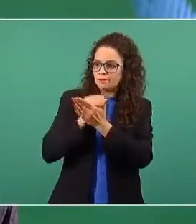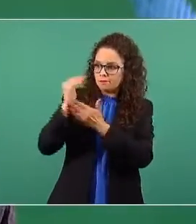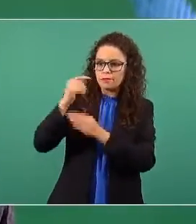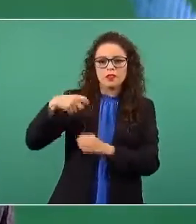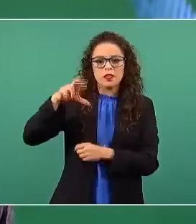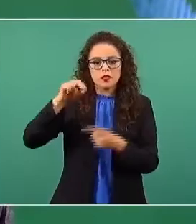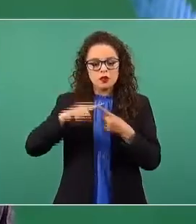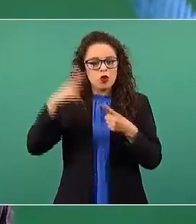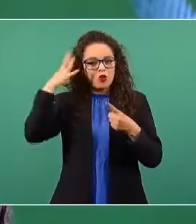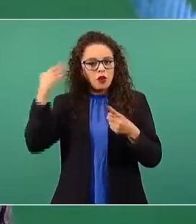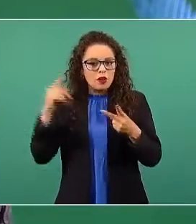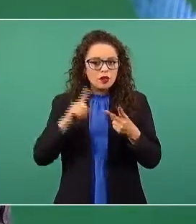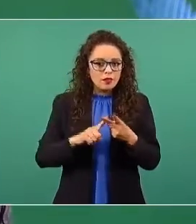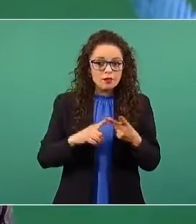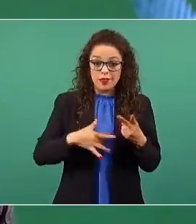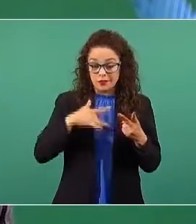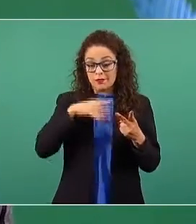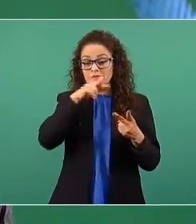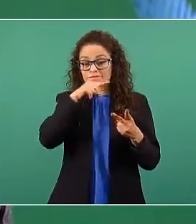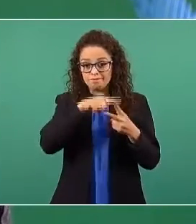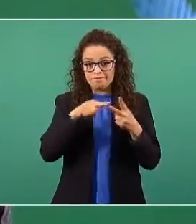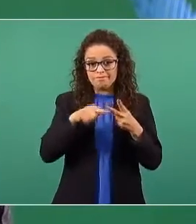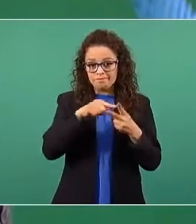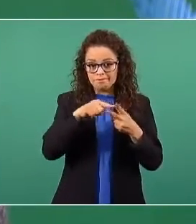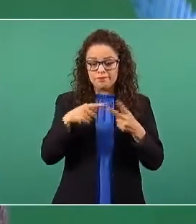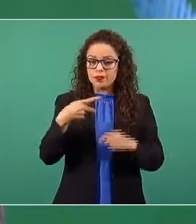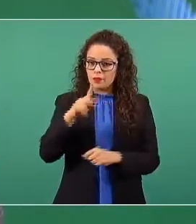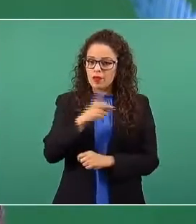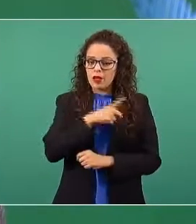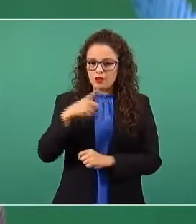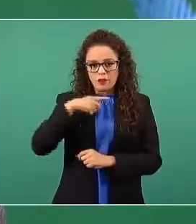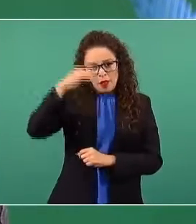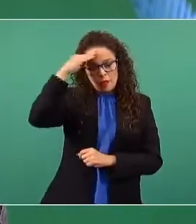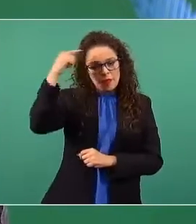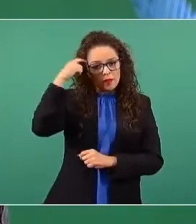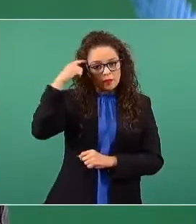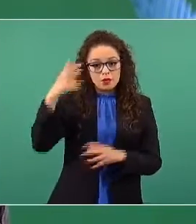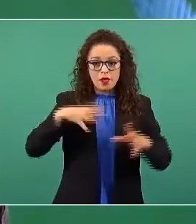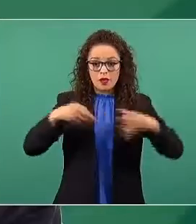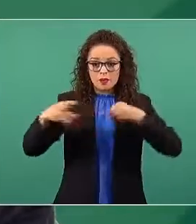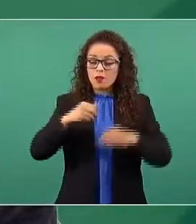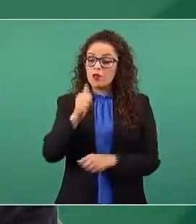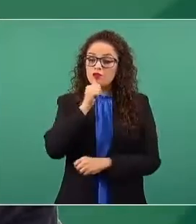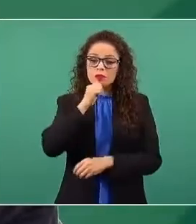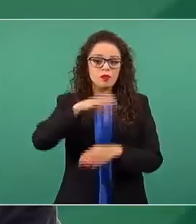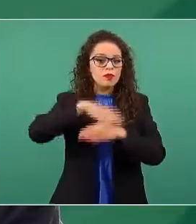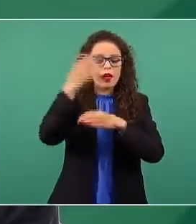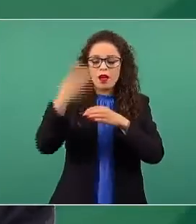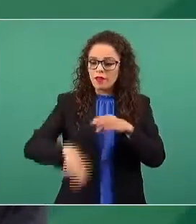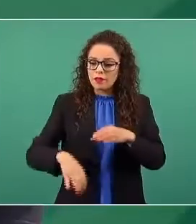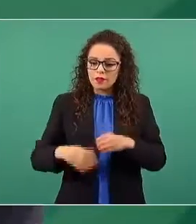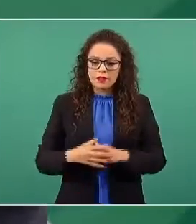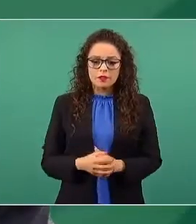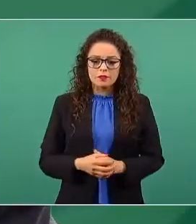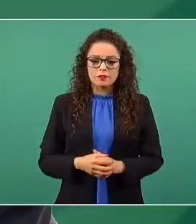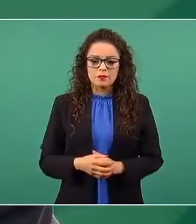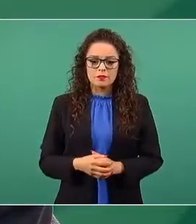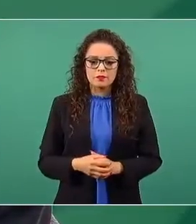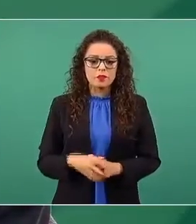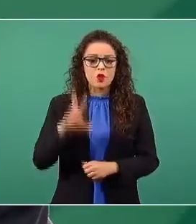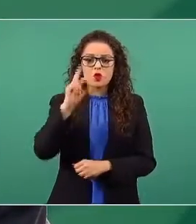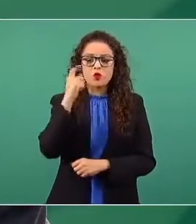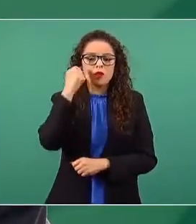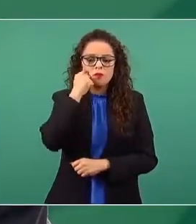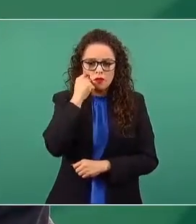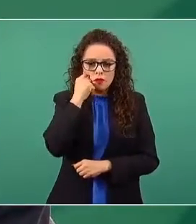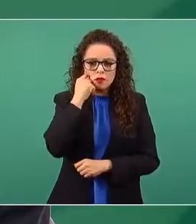Roo, Colima en particular nos preocupan y hay que tener conciencia de que la epidemia no se ha acabado, a pesar de que tenemos un